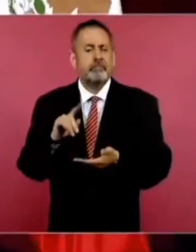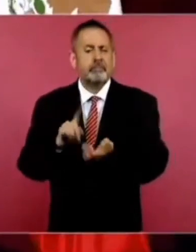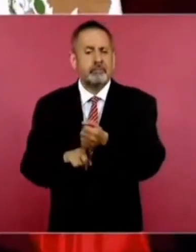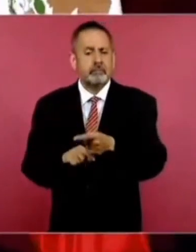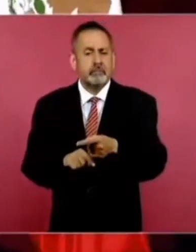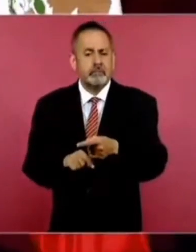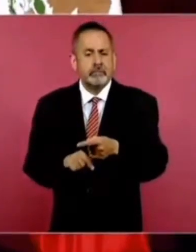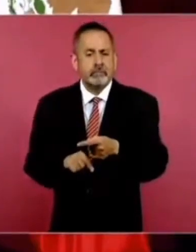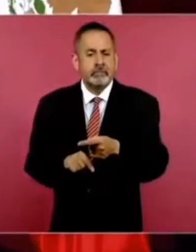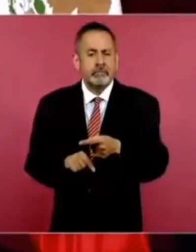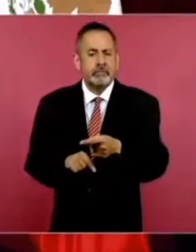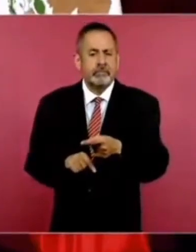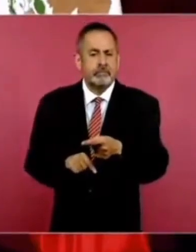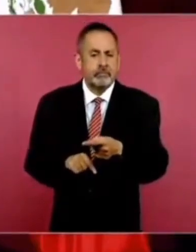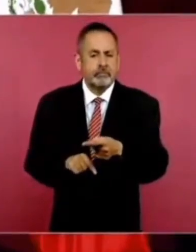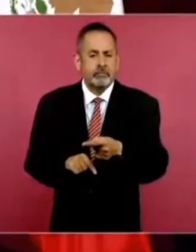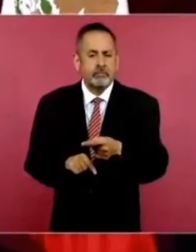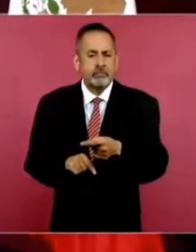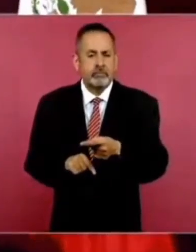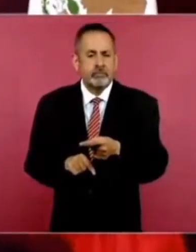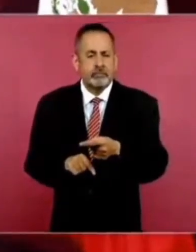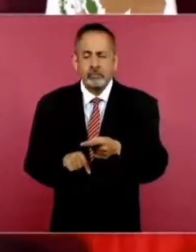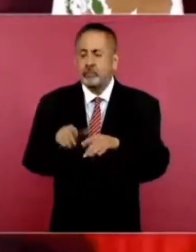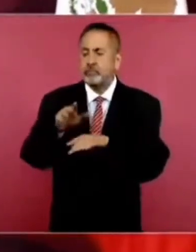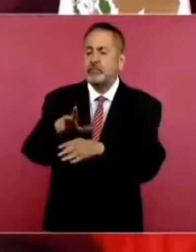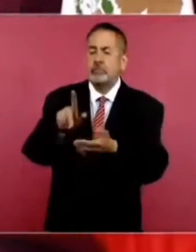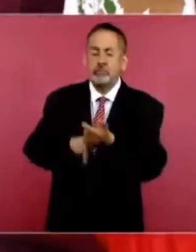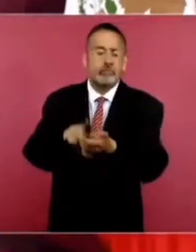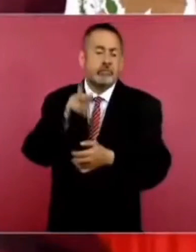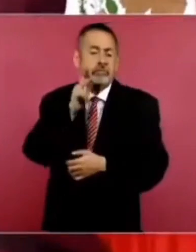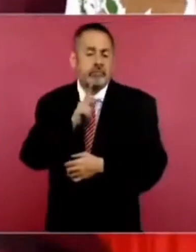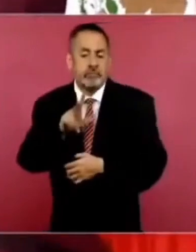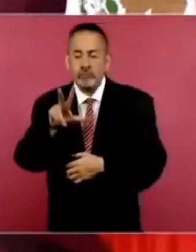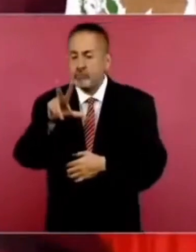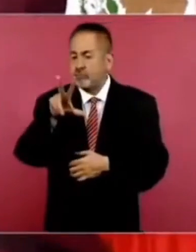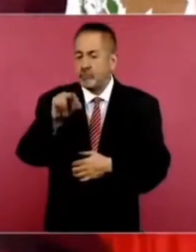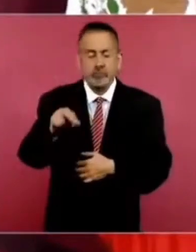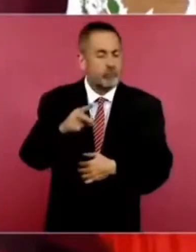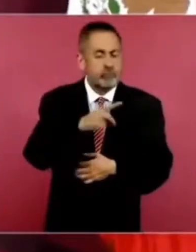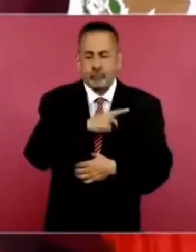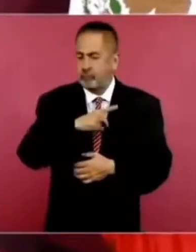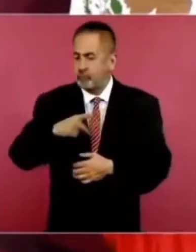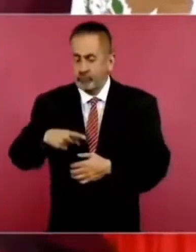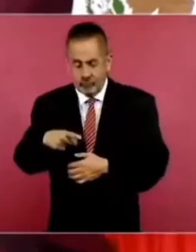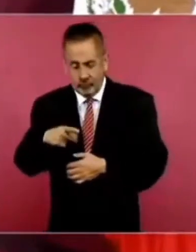Además le agregó, no, en materia de petróleo no se otorgarán